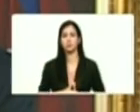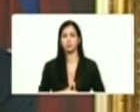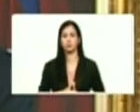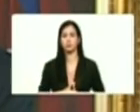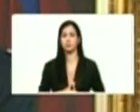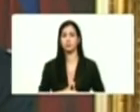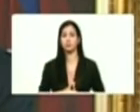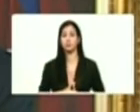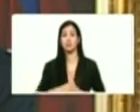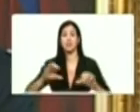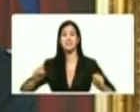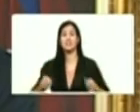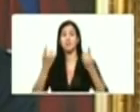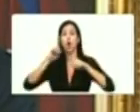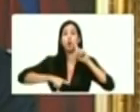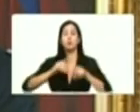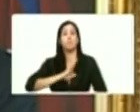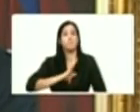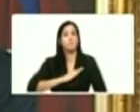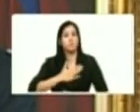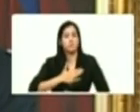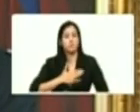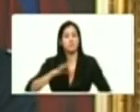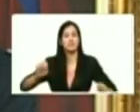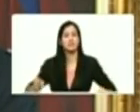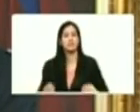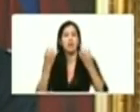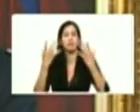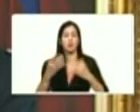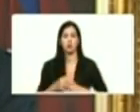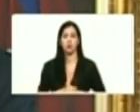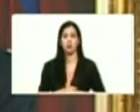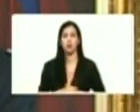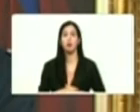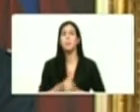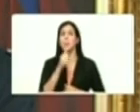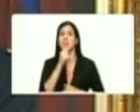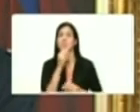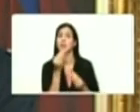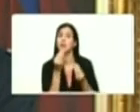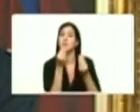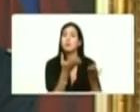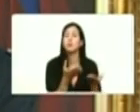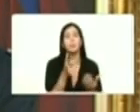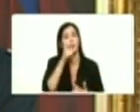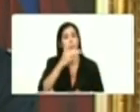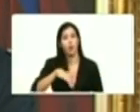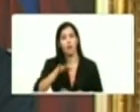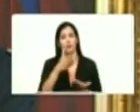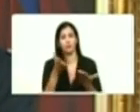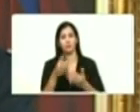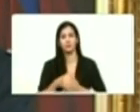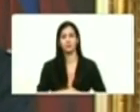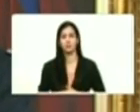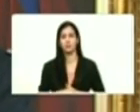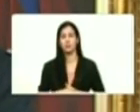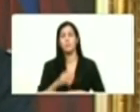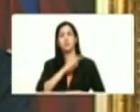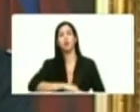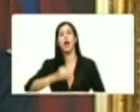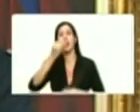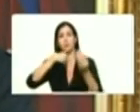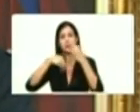recuperar lo nuestro ¿para qué? para el pueblo la misión de la alimentación